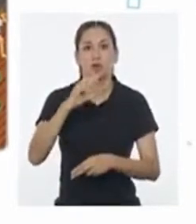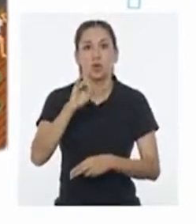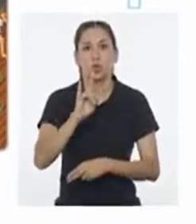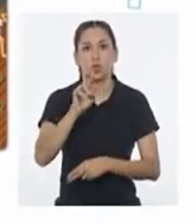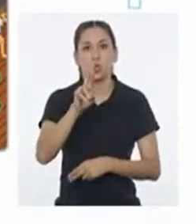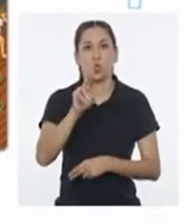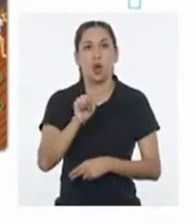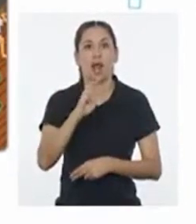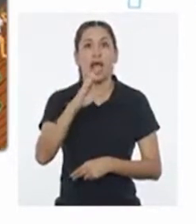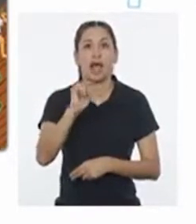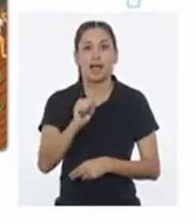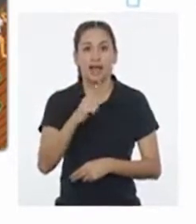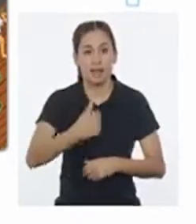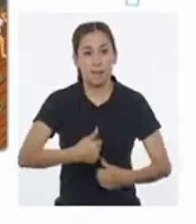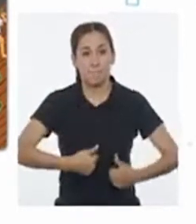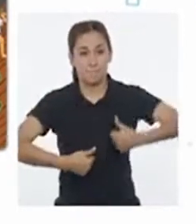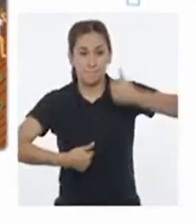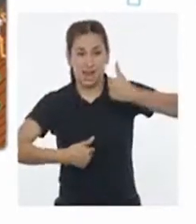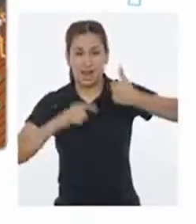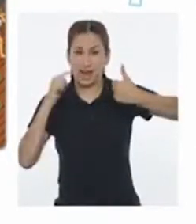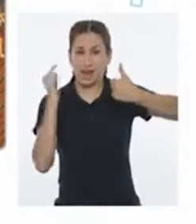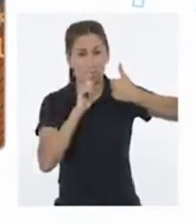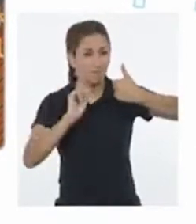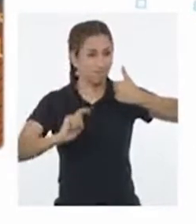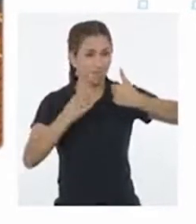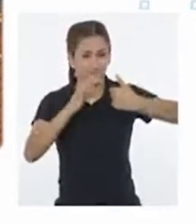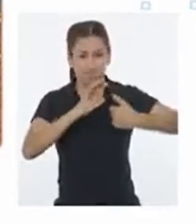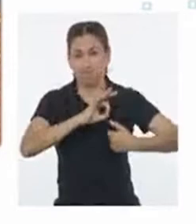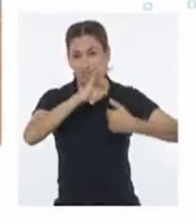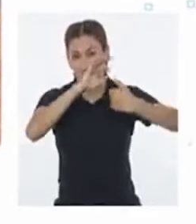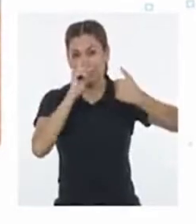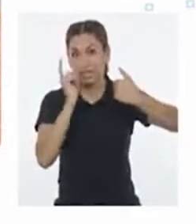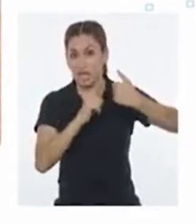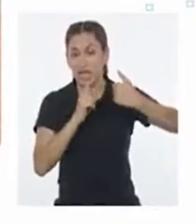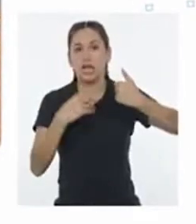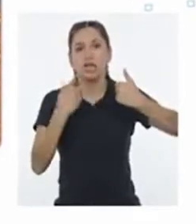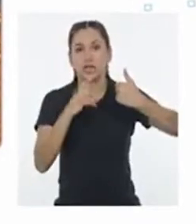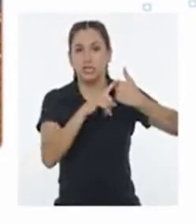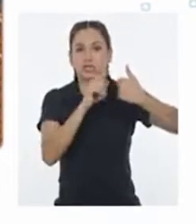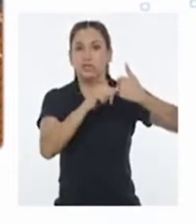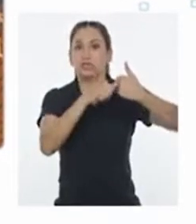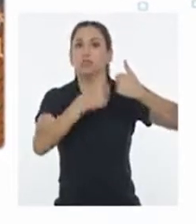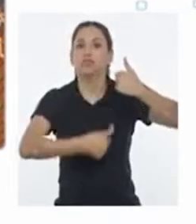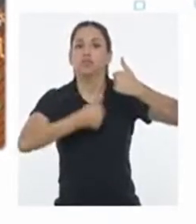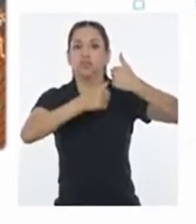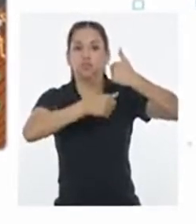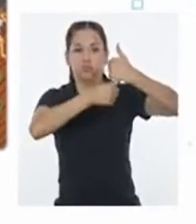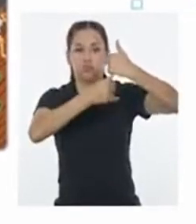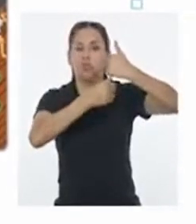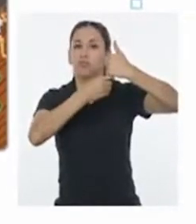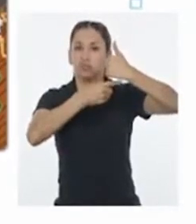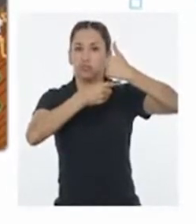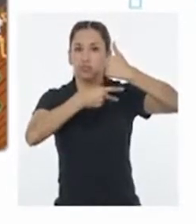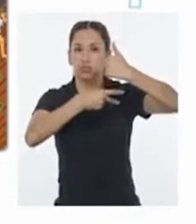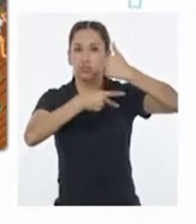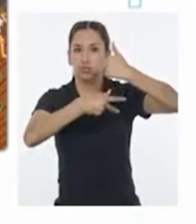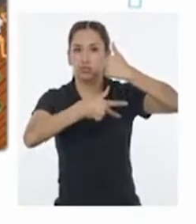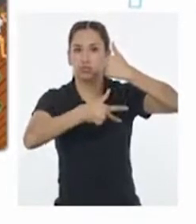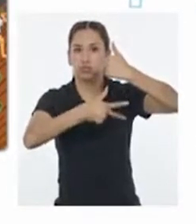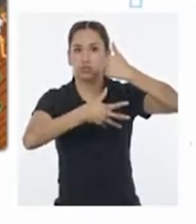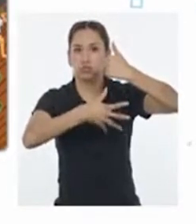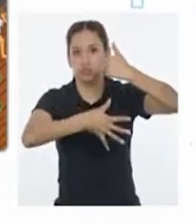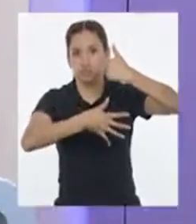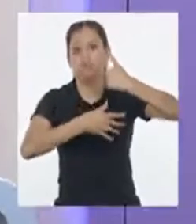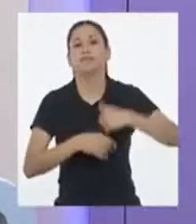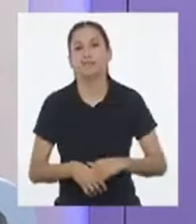de curaca, el mayor de todos, ocupando por tal hecho un rango superior dentro del